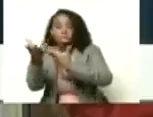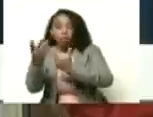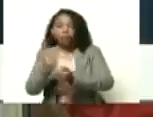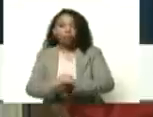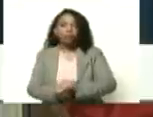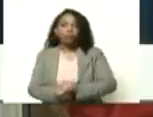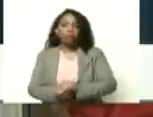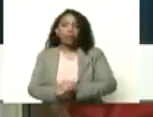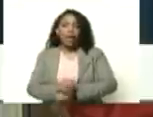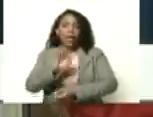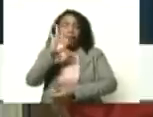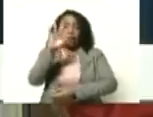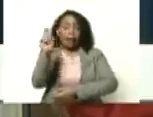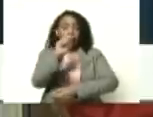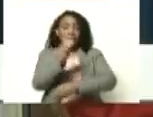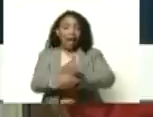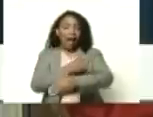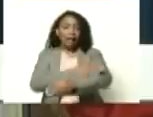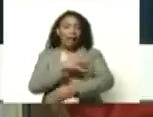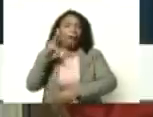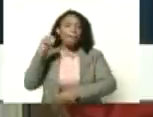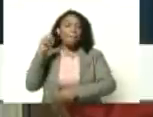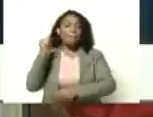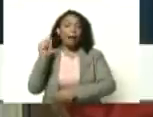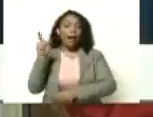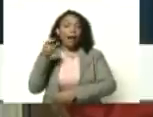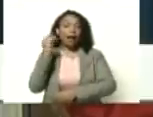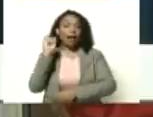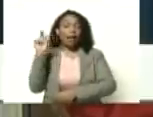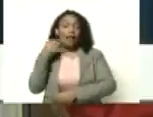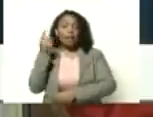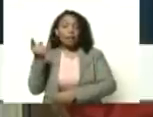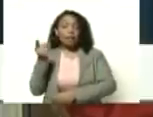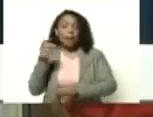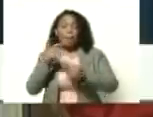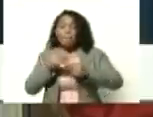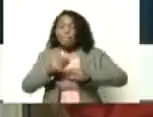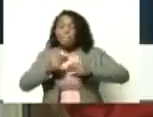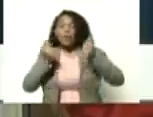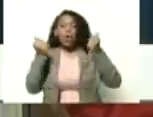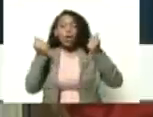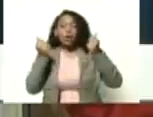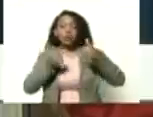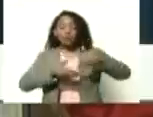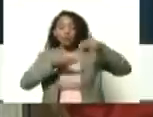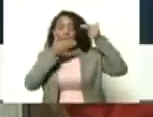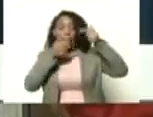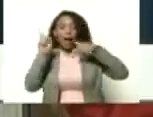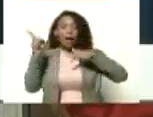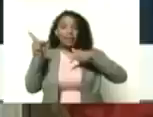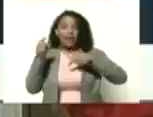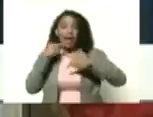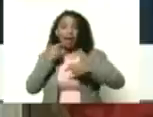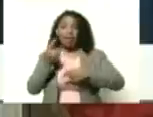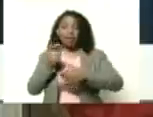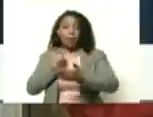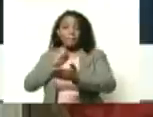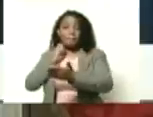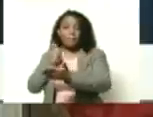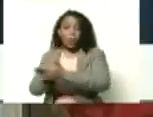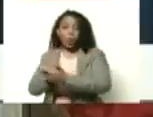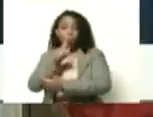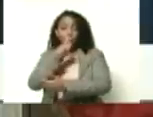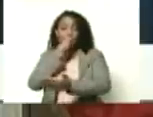que tres meses antes del hecho magico madre le encomienda desaparecer a carlos lam para lo cual ella le aporta a él un